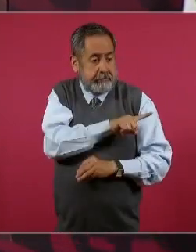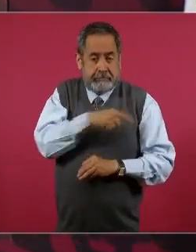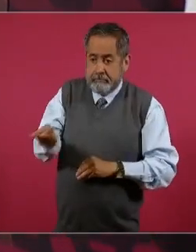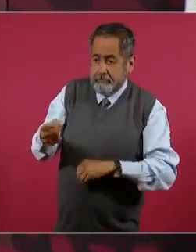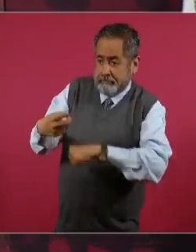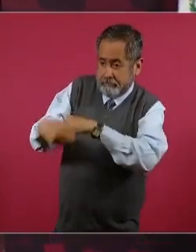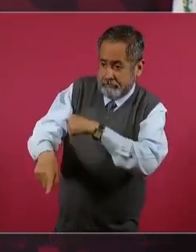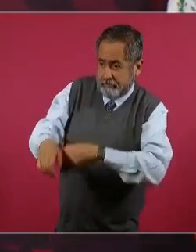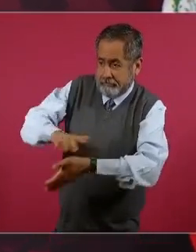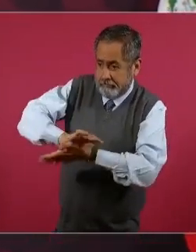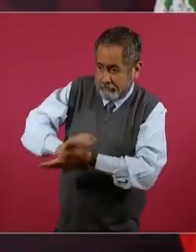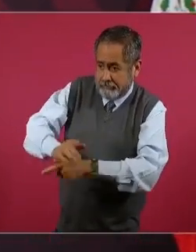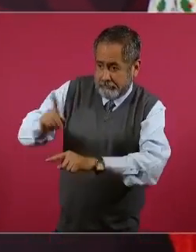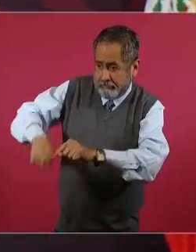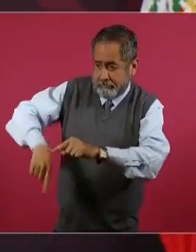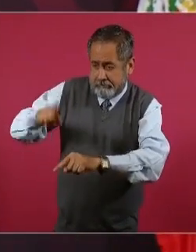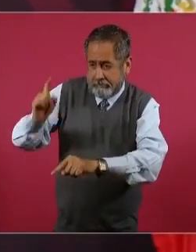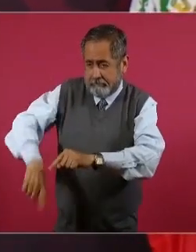de